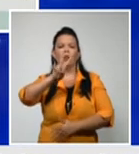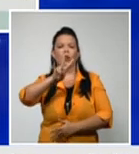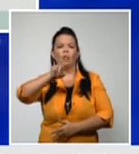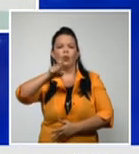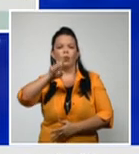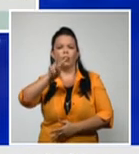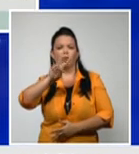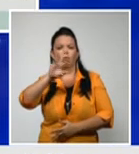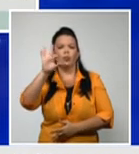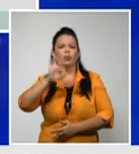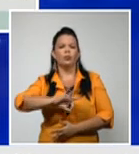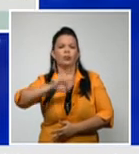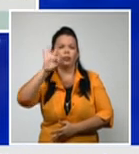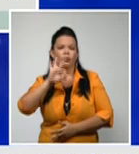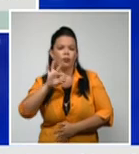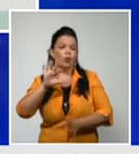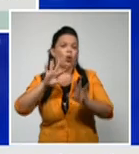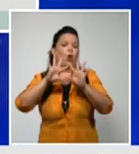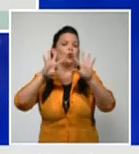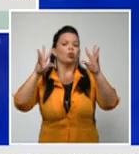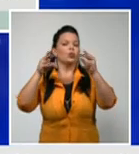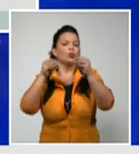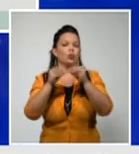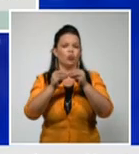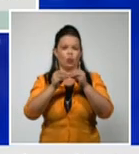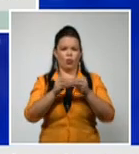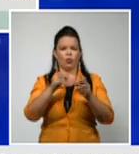52,2% de todos los casos